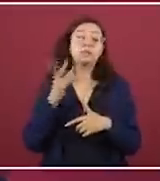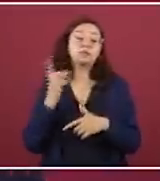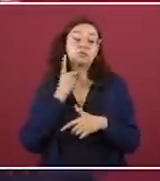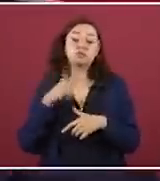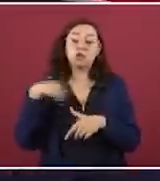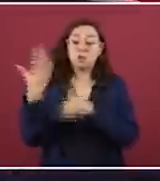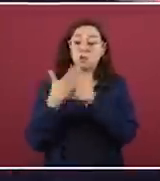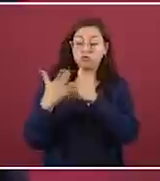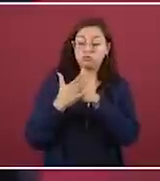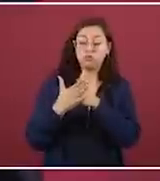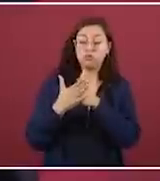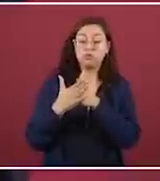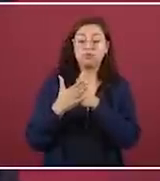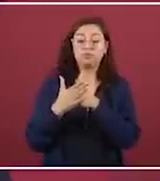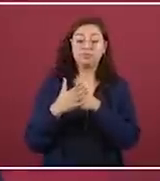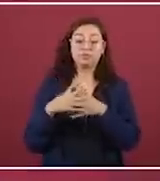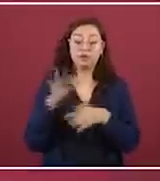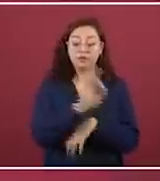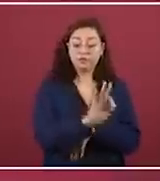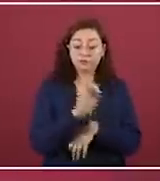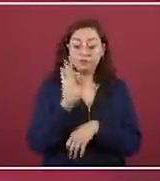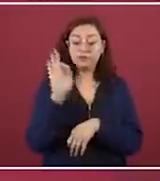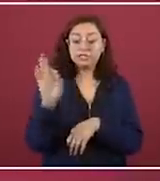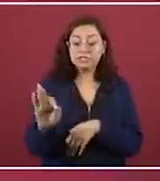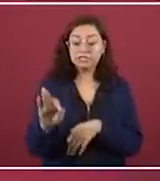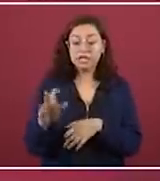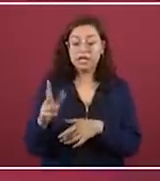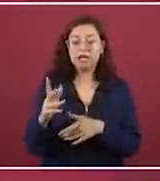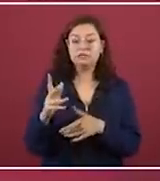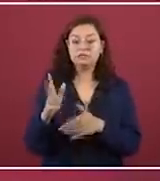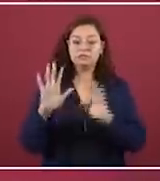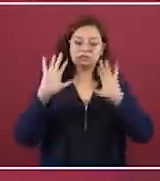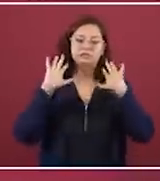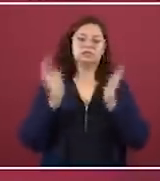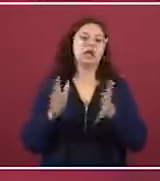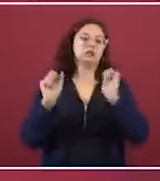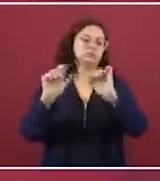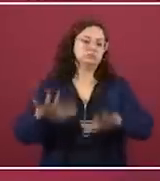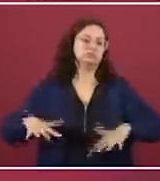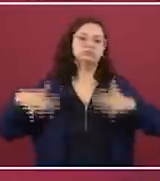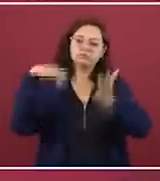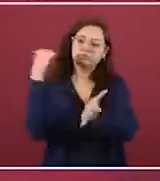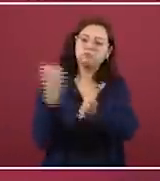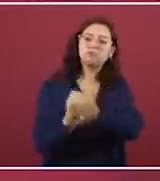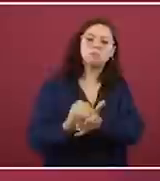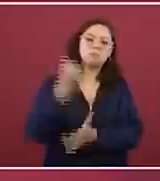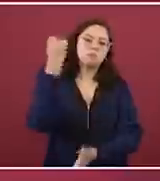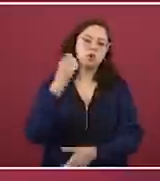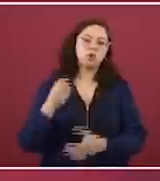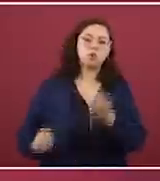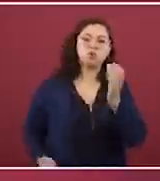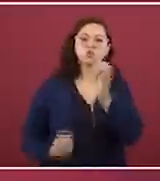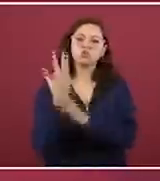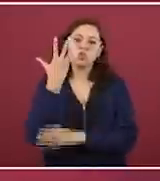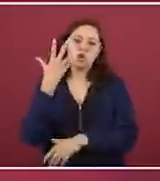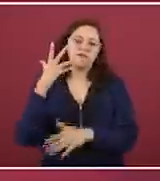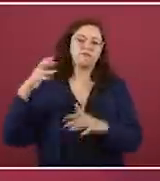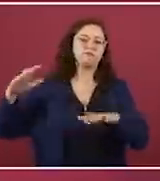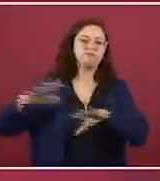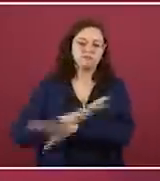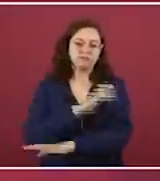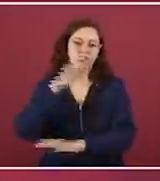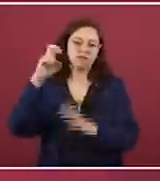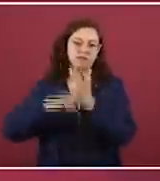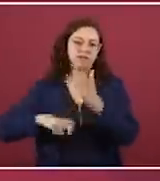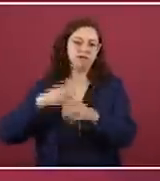se apruebe la nueva reforma educativa que cancela la anterior,